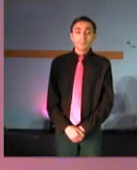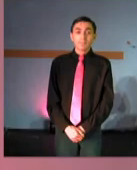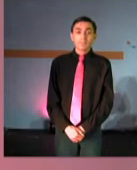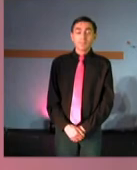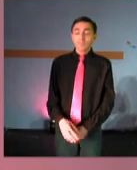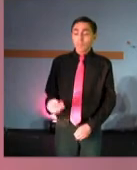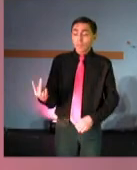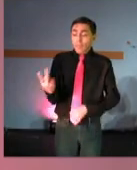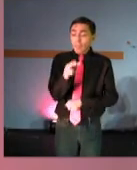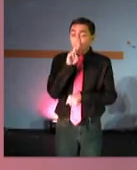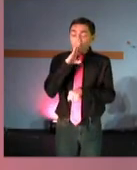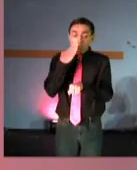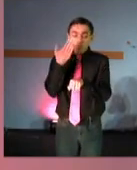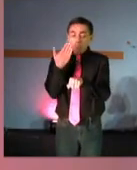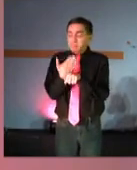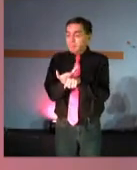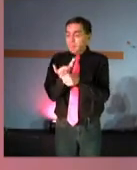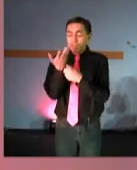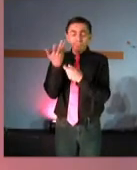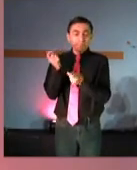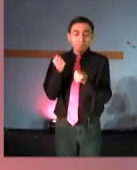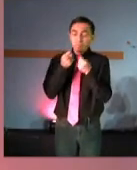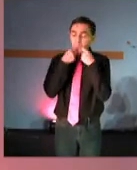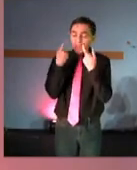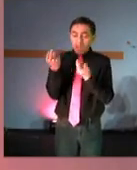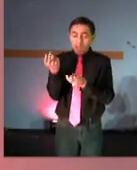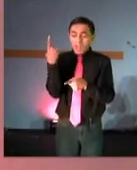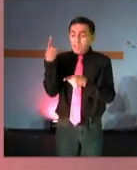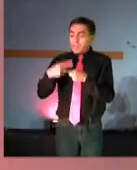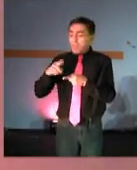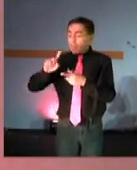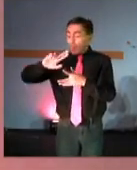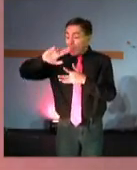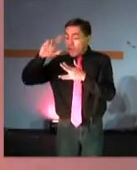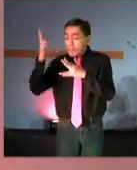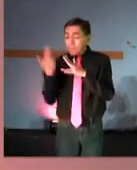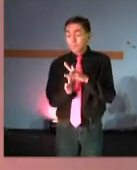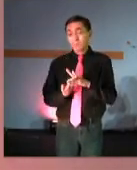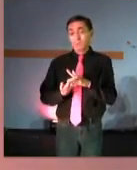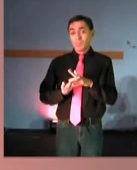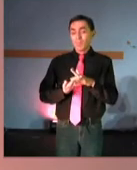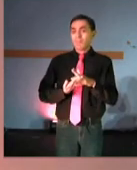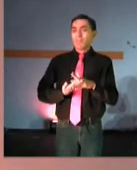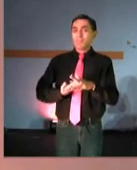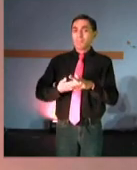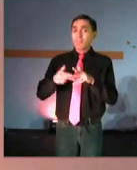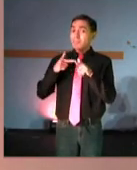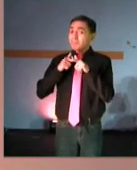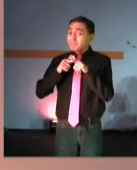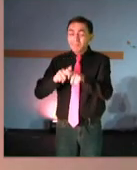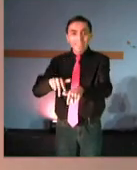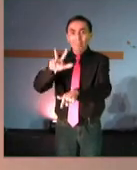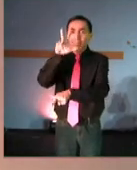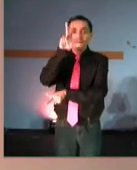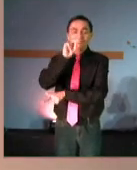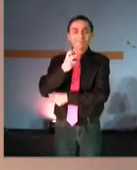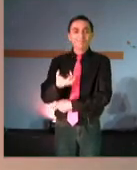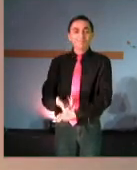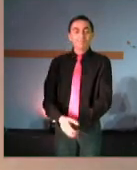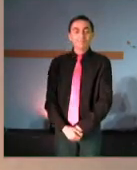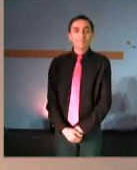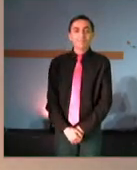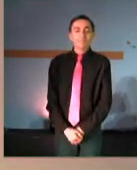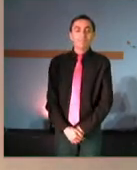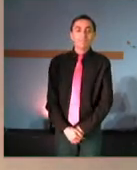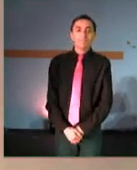cometa contra civiles, niños y personas inocentes. Pero es